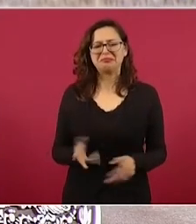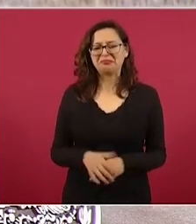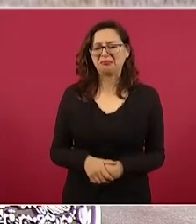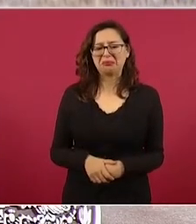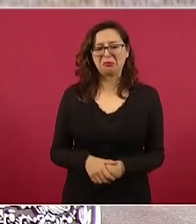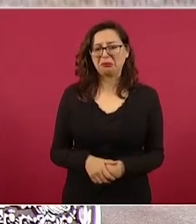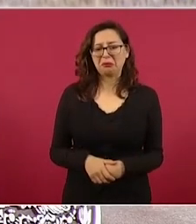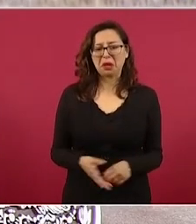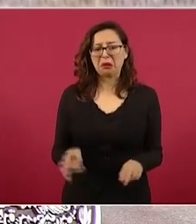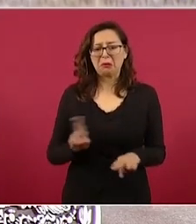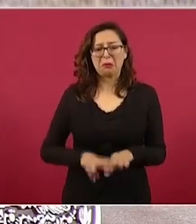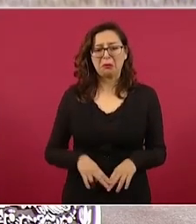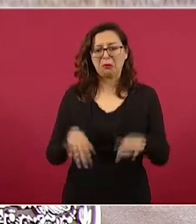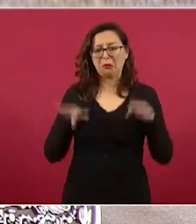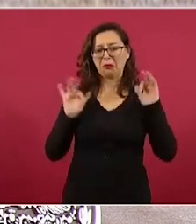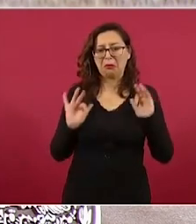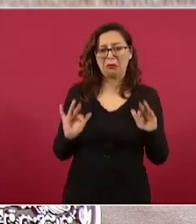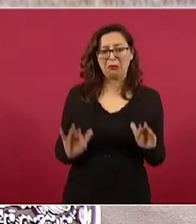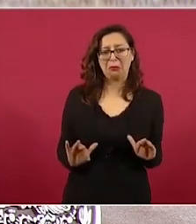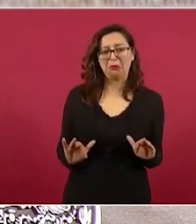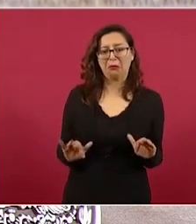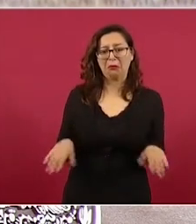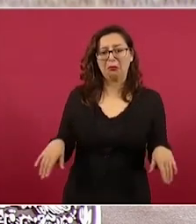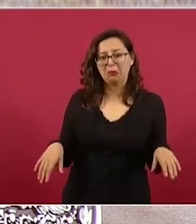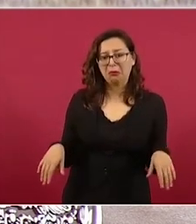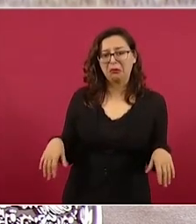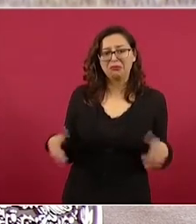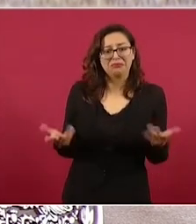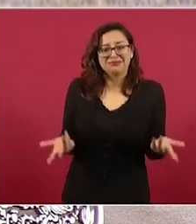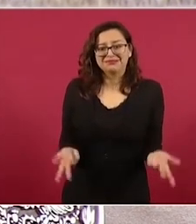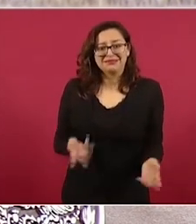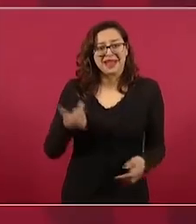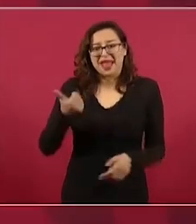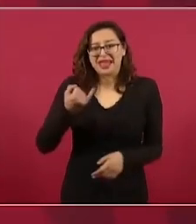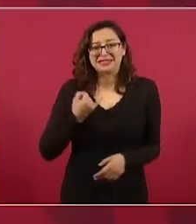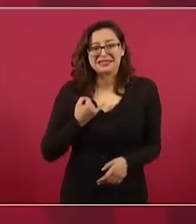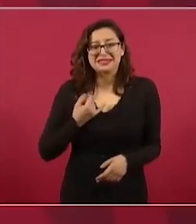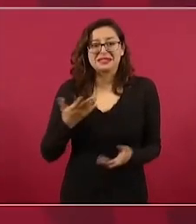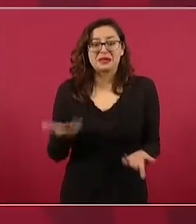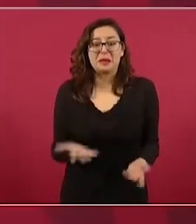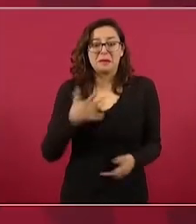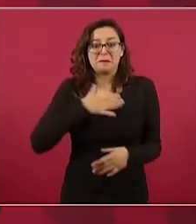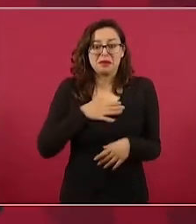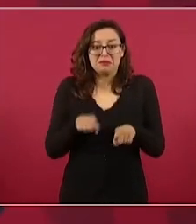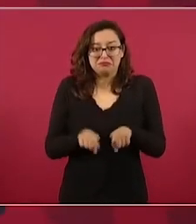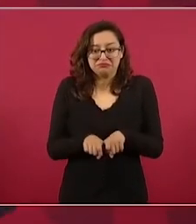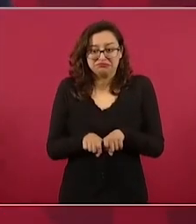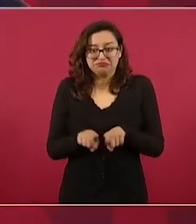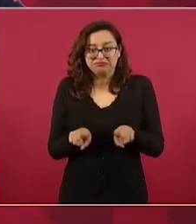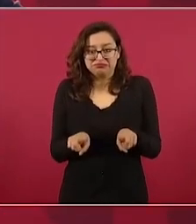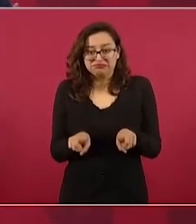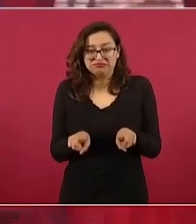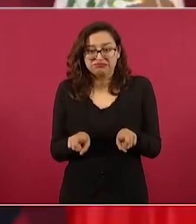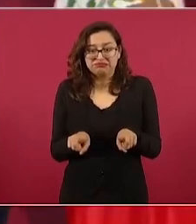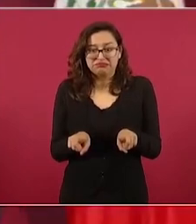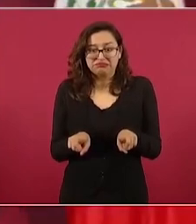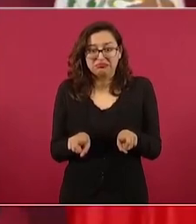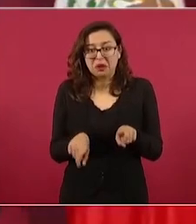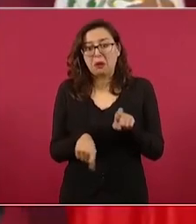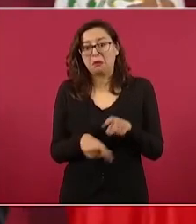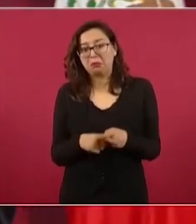Me sentí yo cómodo y pues abrí un poco las piernas y las doblé.